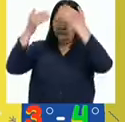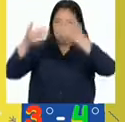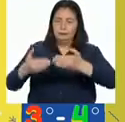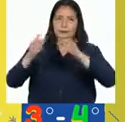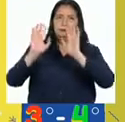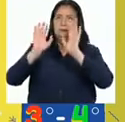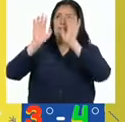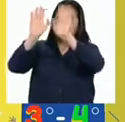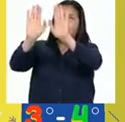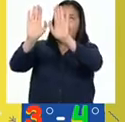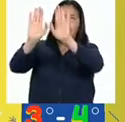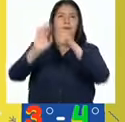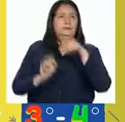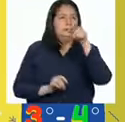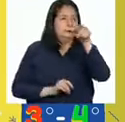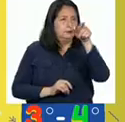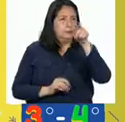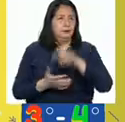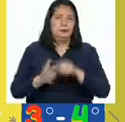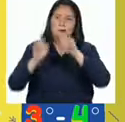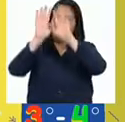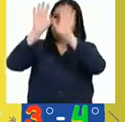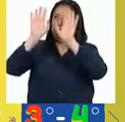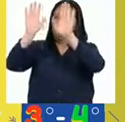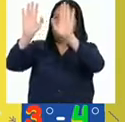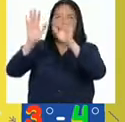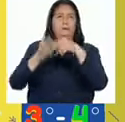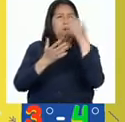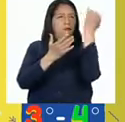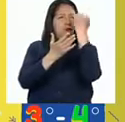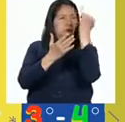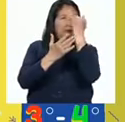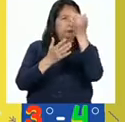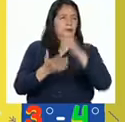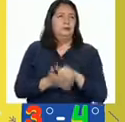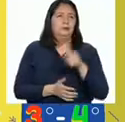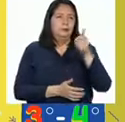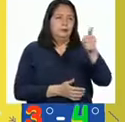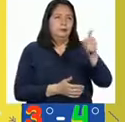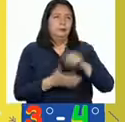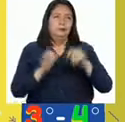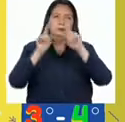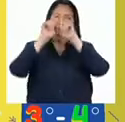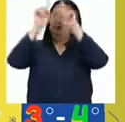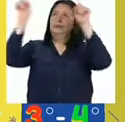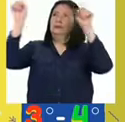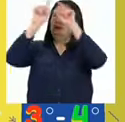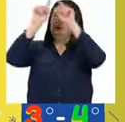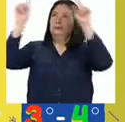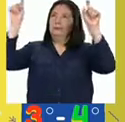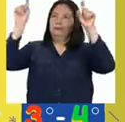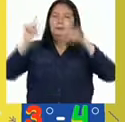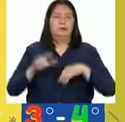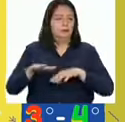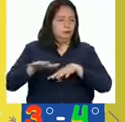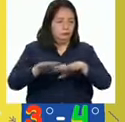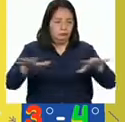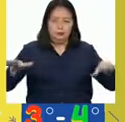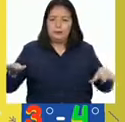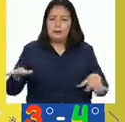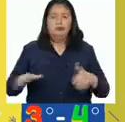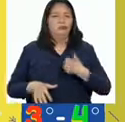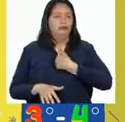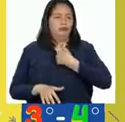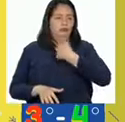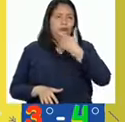cuarto. En la hoja que pegó Pablo en la pared se encuentra un dibujo de Pablo con el título de Espacio Personal.